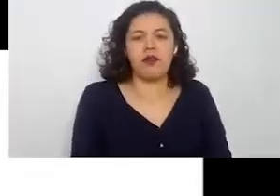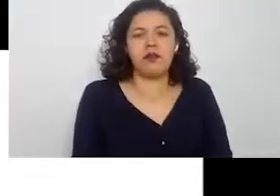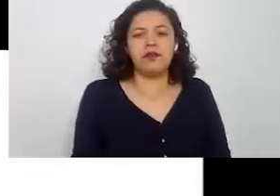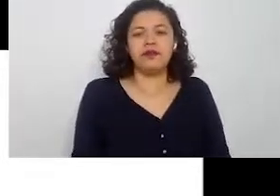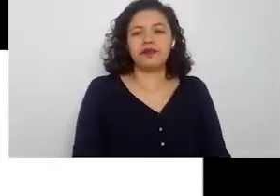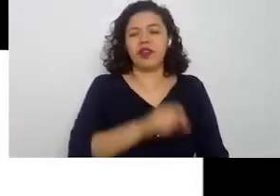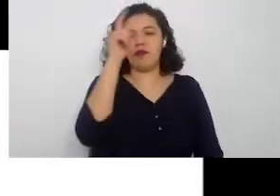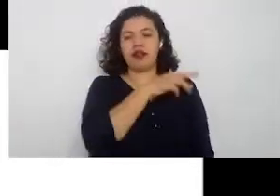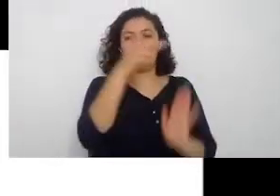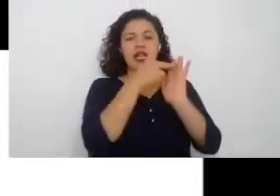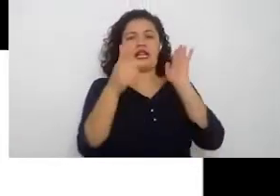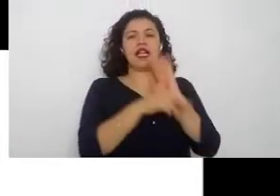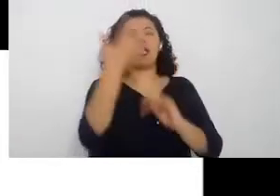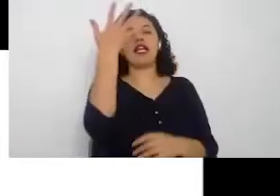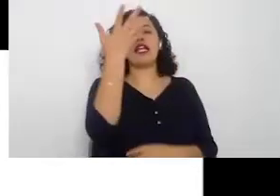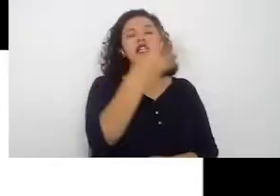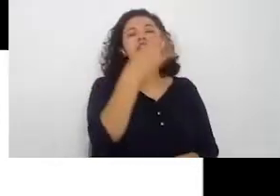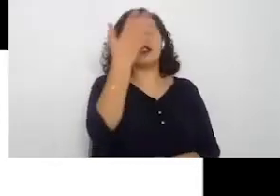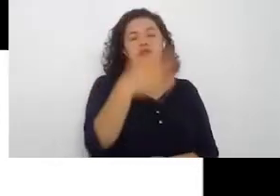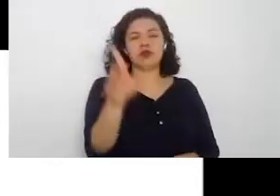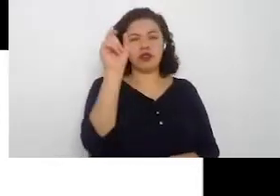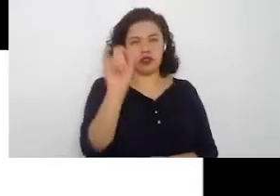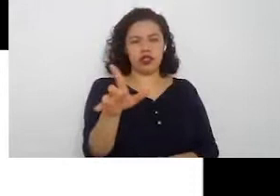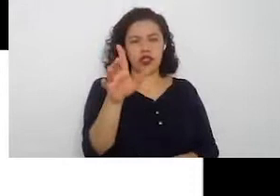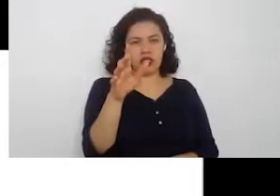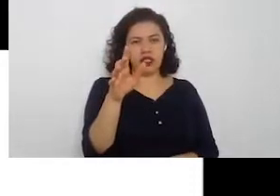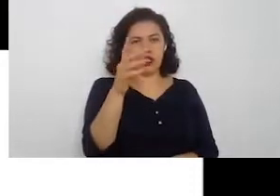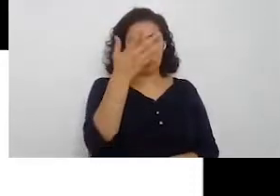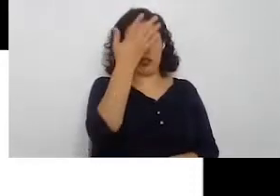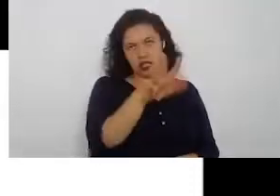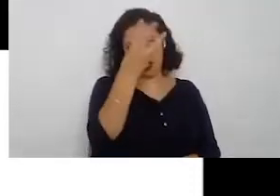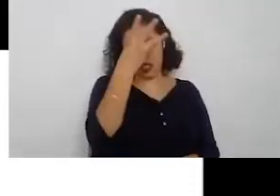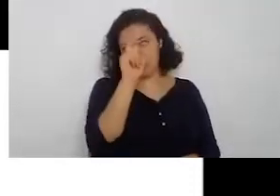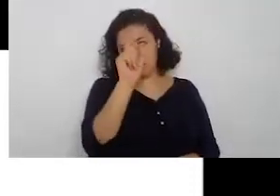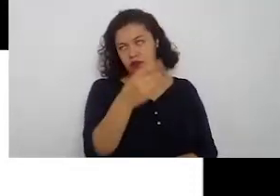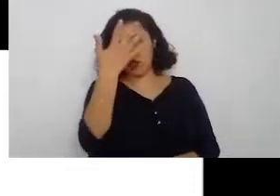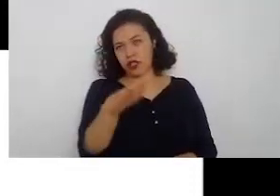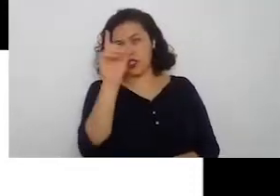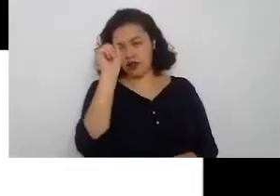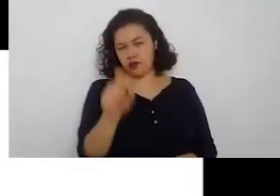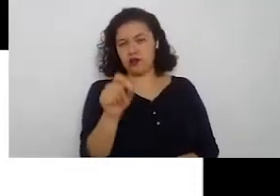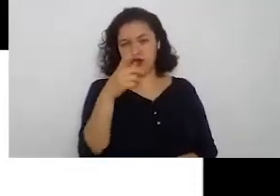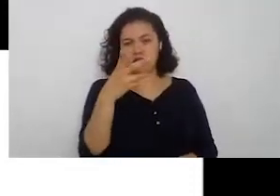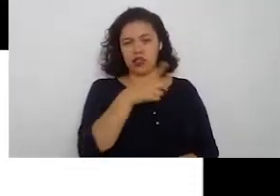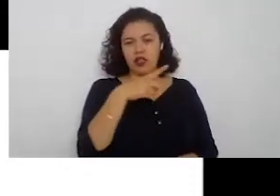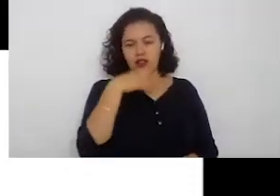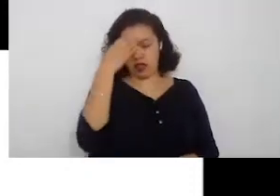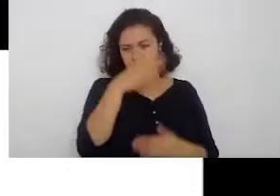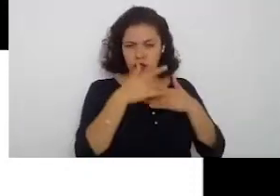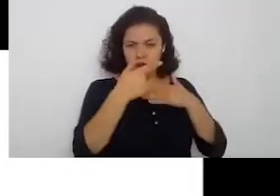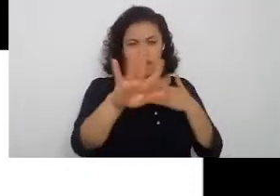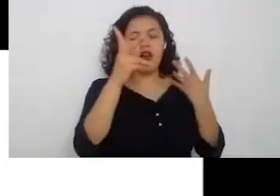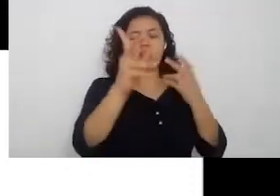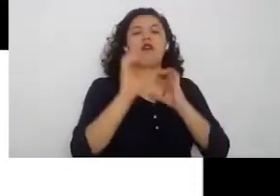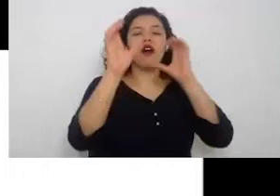regla 310.3, que esté en su vigencia, ¿verdad? Entonces, así es que cuiden mucho esta parte. Hay